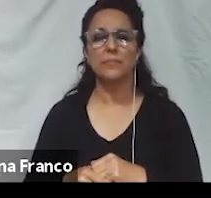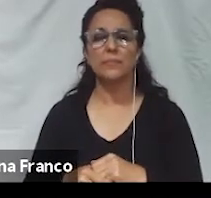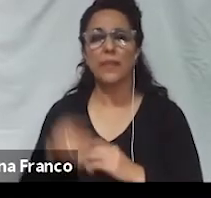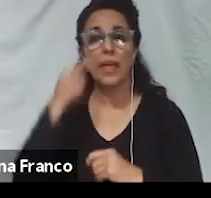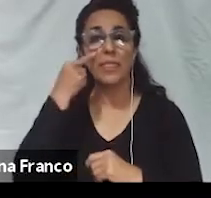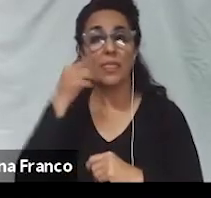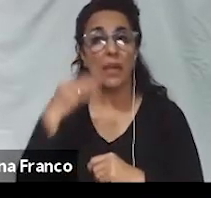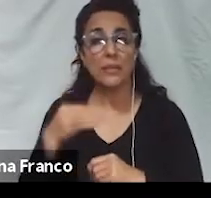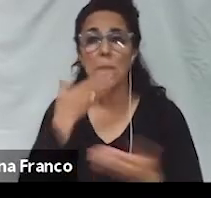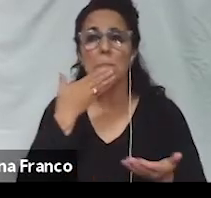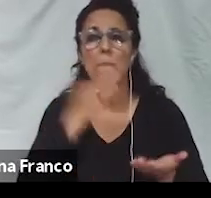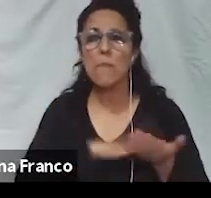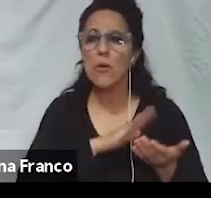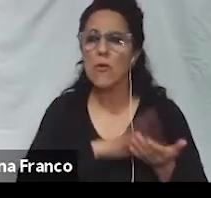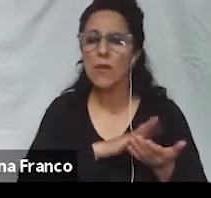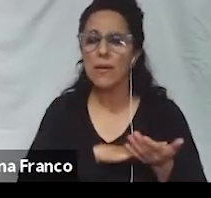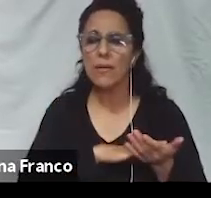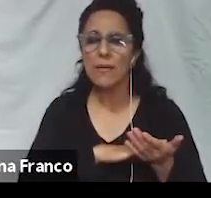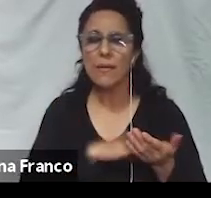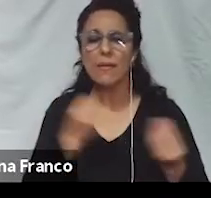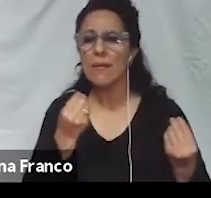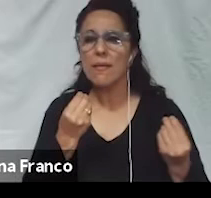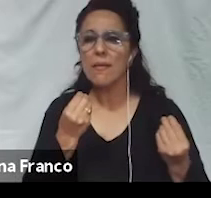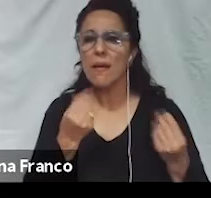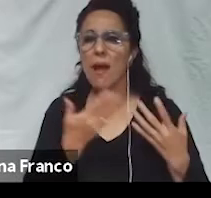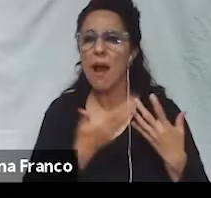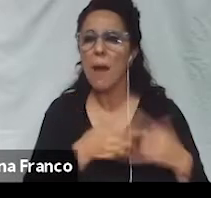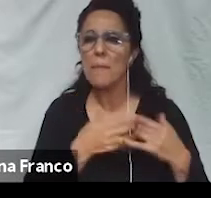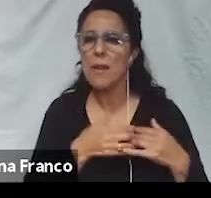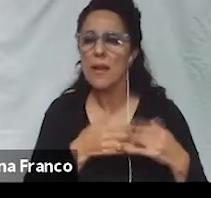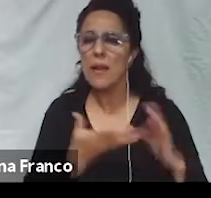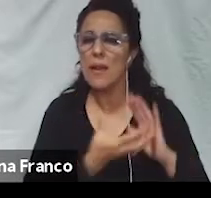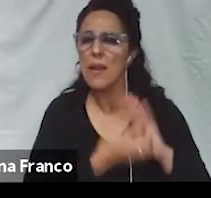es poner a prueba alguna aplicación,